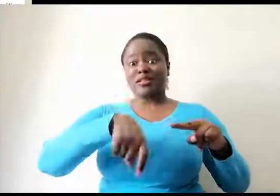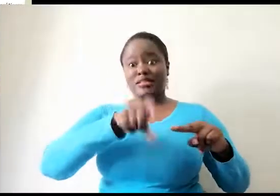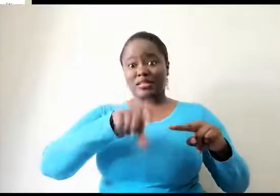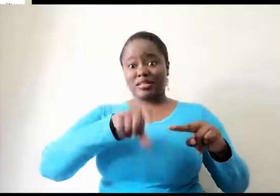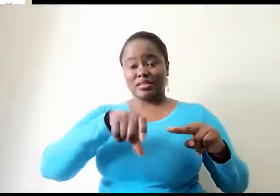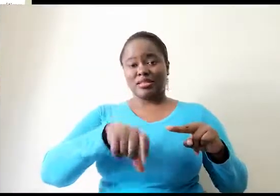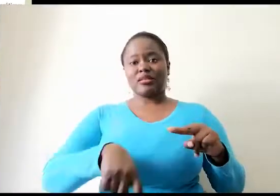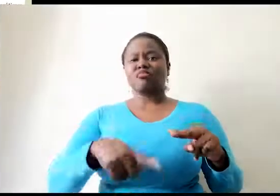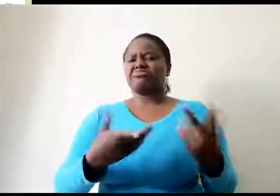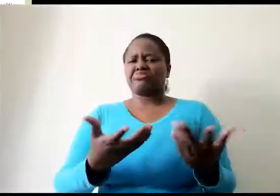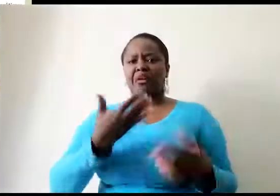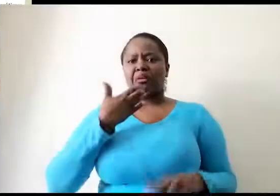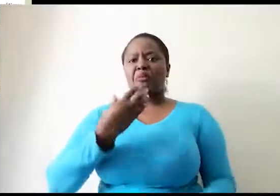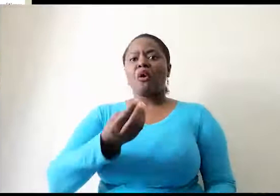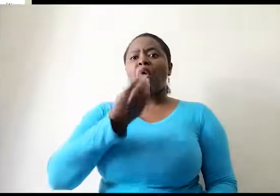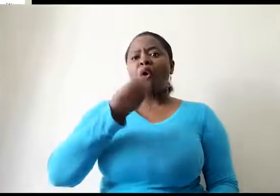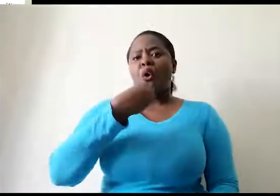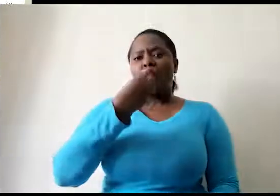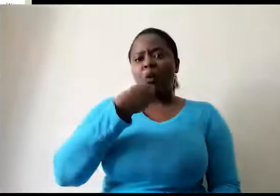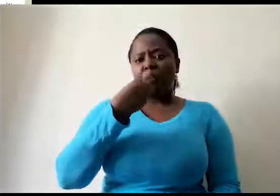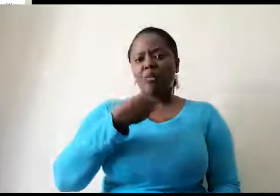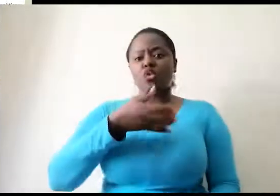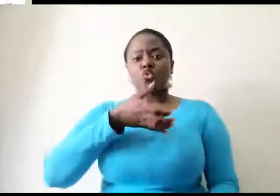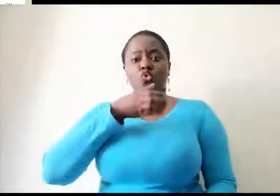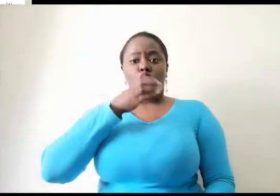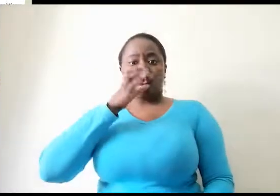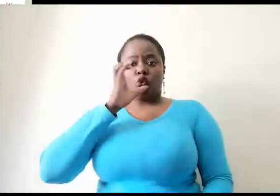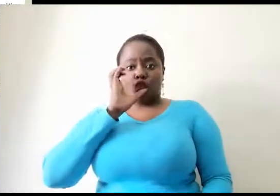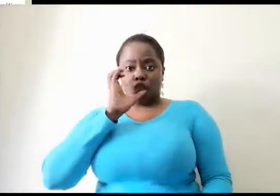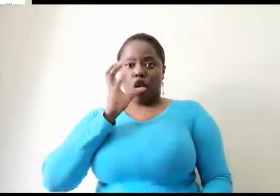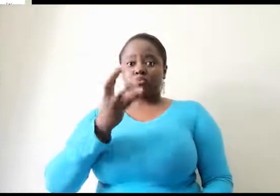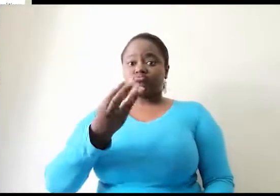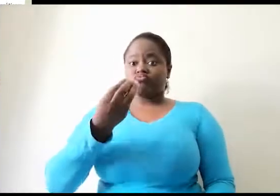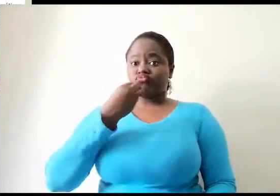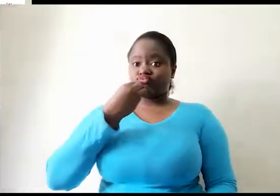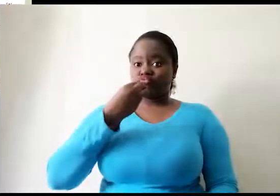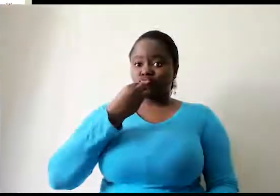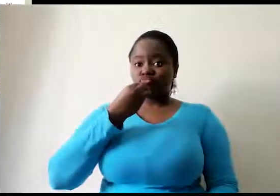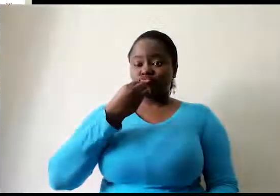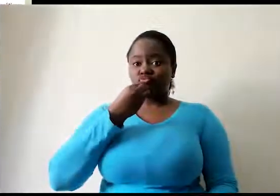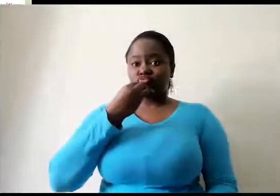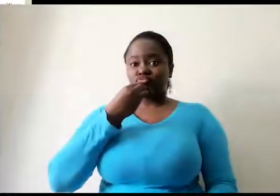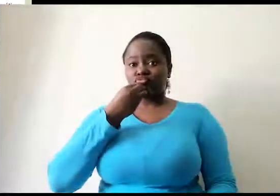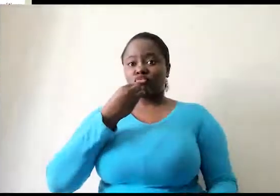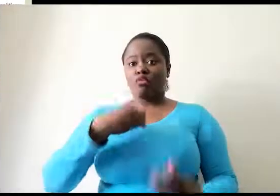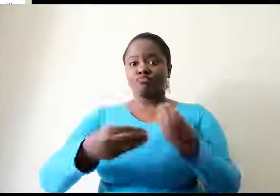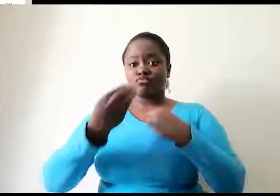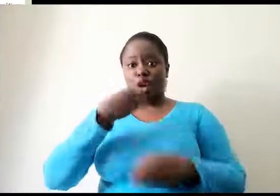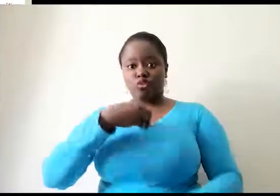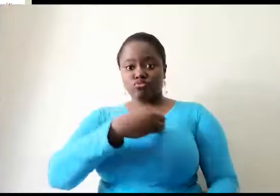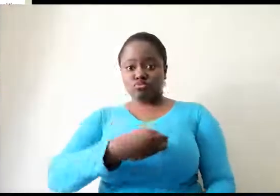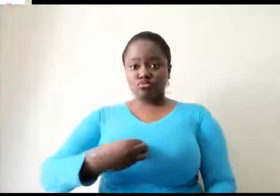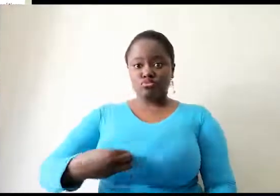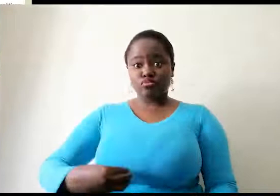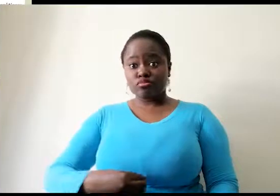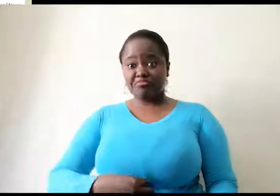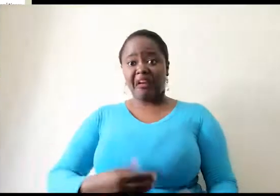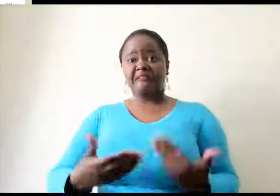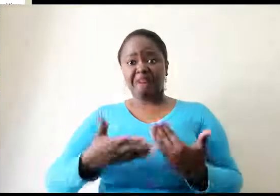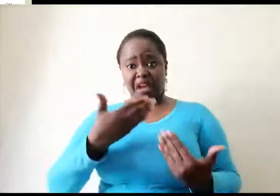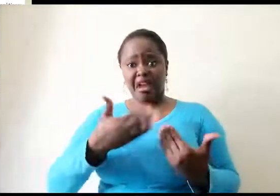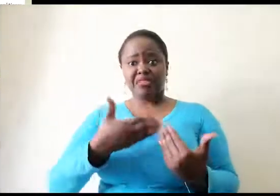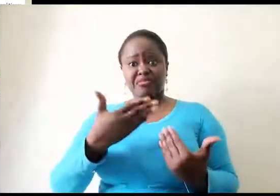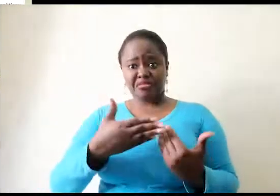necesarios, como comer, beber, alimentarse. Estos son fáciles de